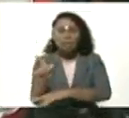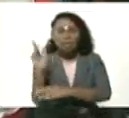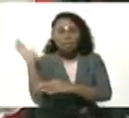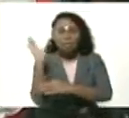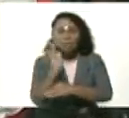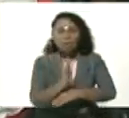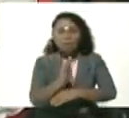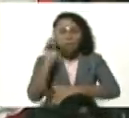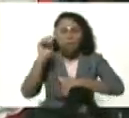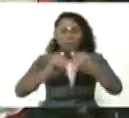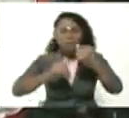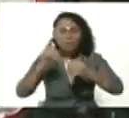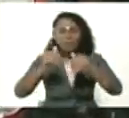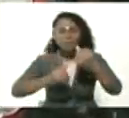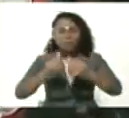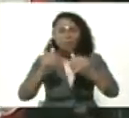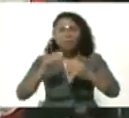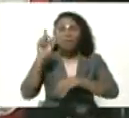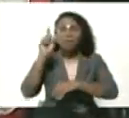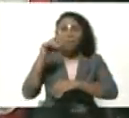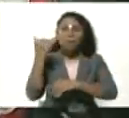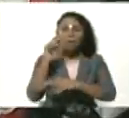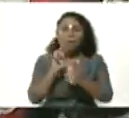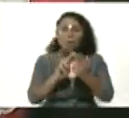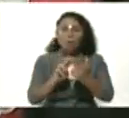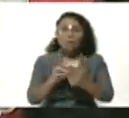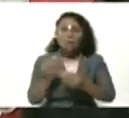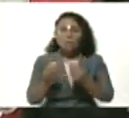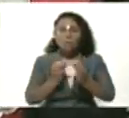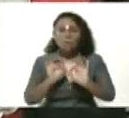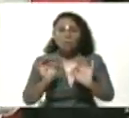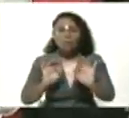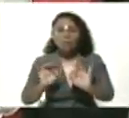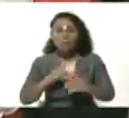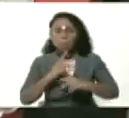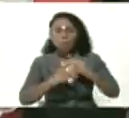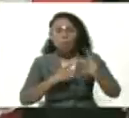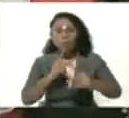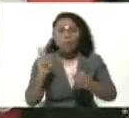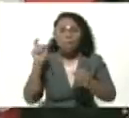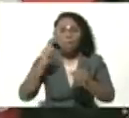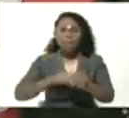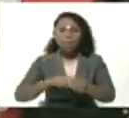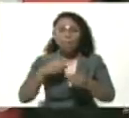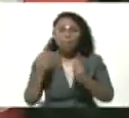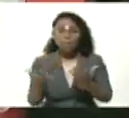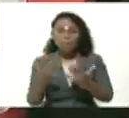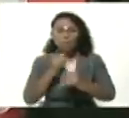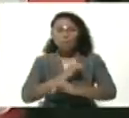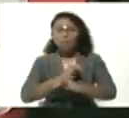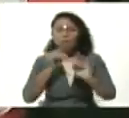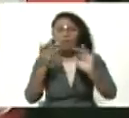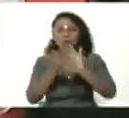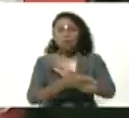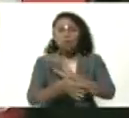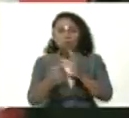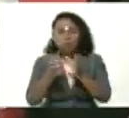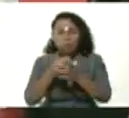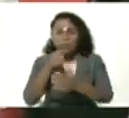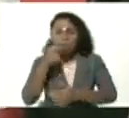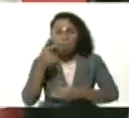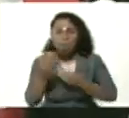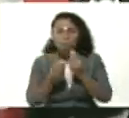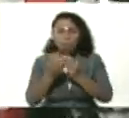venideras elecciones. También conocer cómo se preparan para el proceso de inscripción. Y finalmente, la tolda roja,